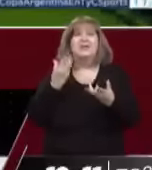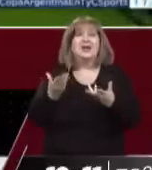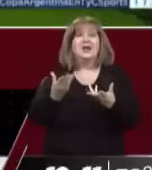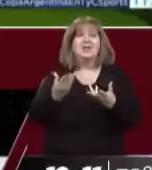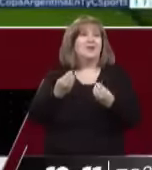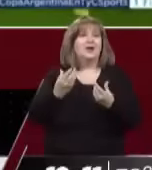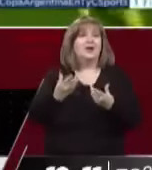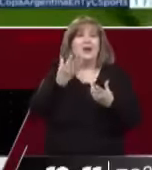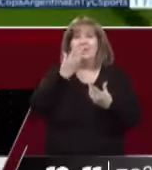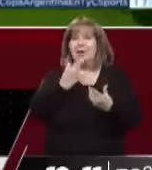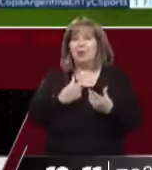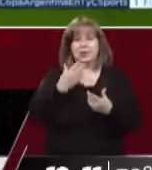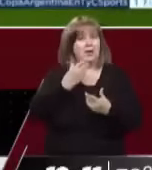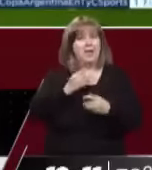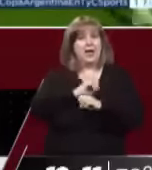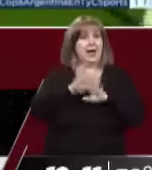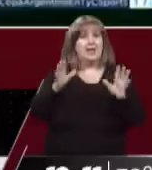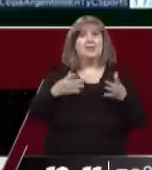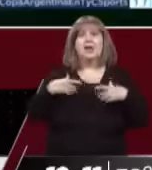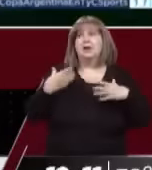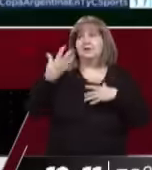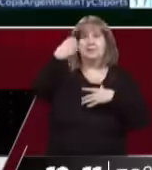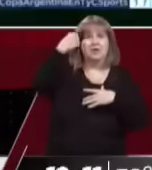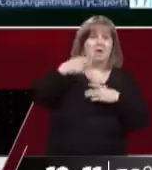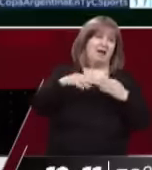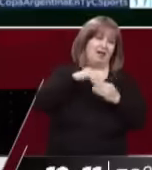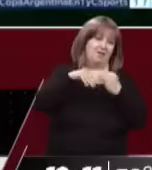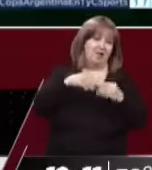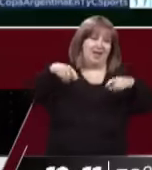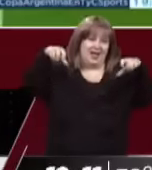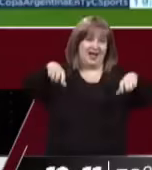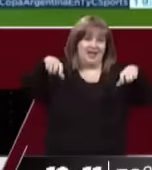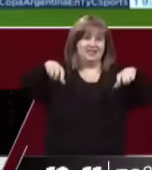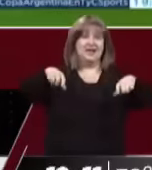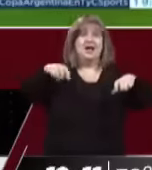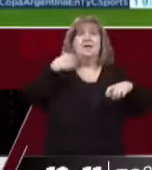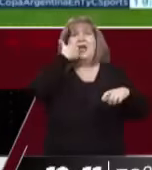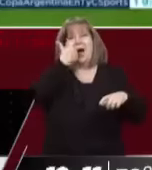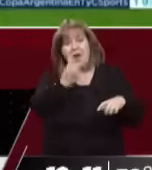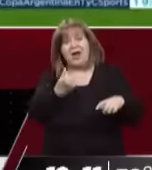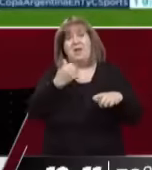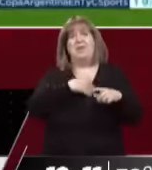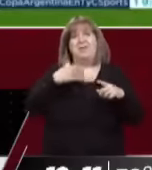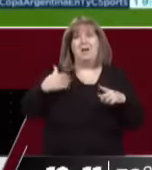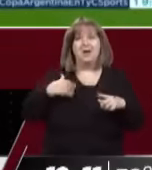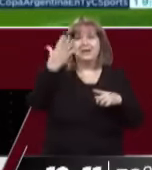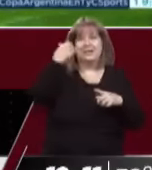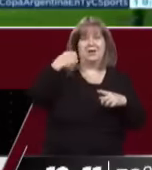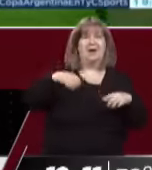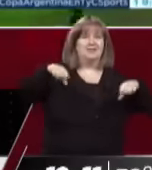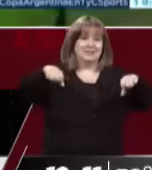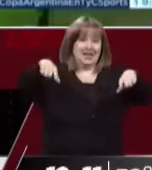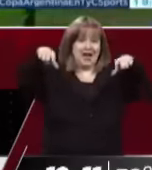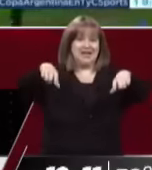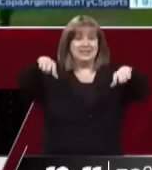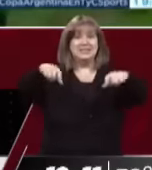cancha? Muy lindo, me encantó. ¿Te llevaron a la cancha? Me llevaron a la cancha. ¿De chico? Daniel, sí, Daniel, mi abuelo, René, mi mamá, todo. Muy lindo. Vayan